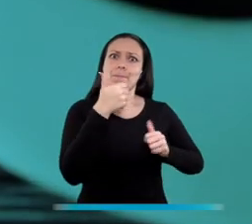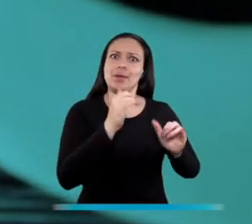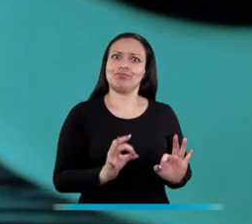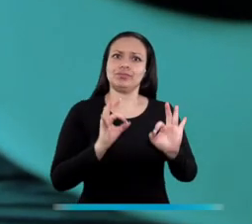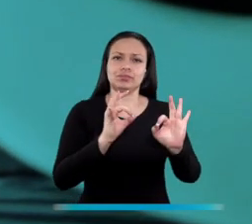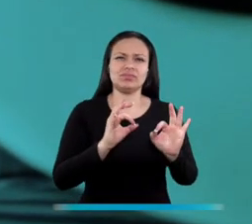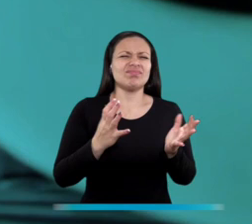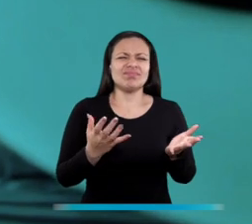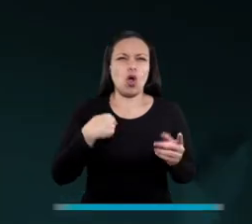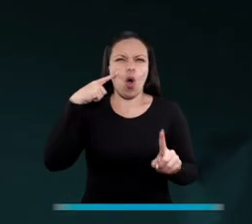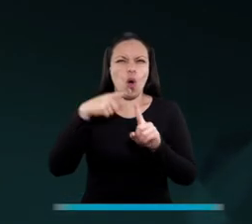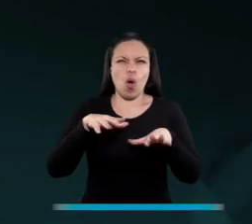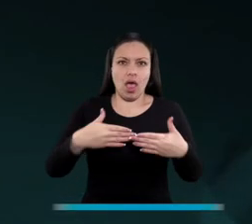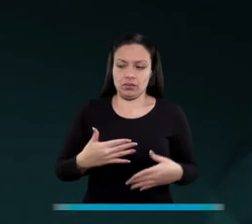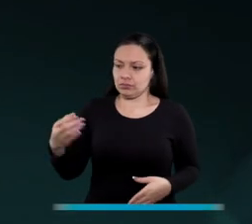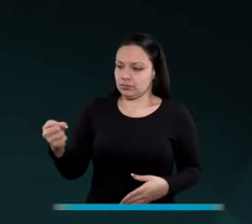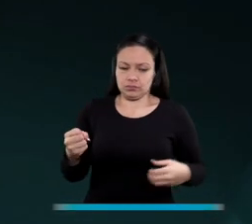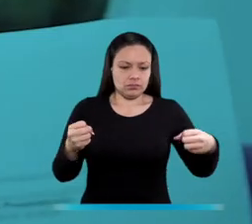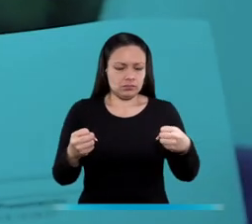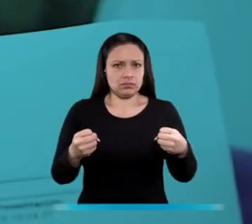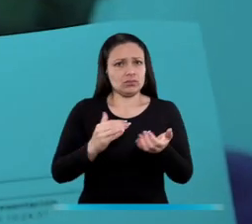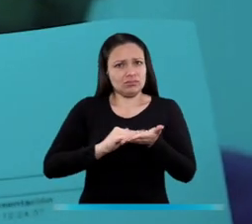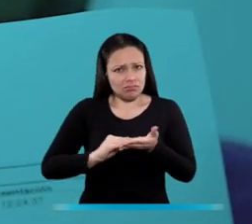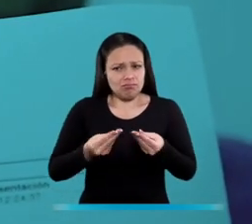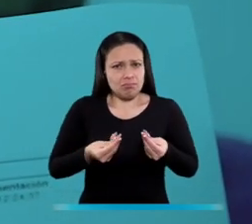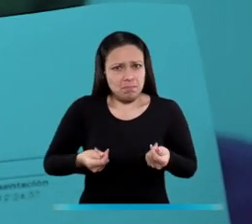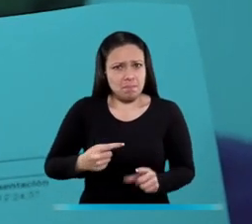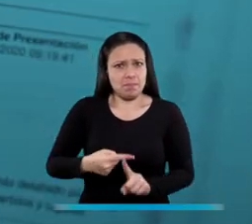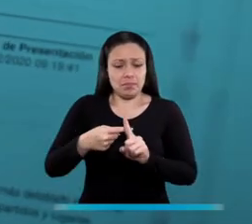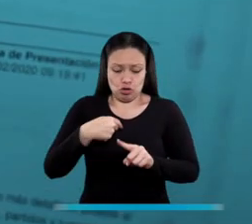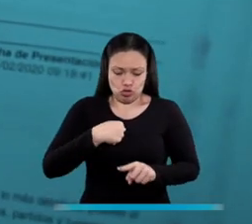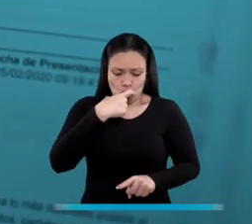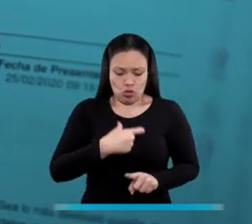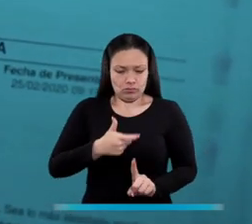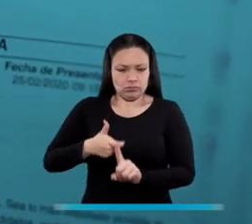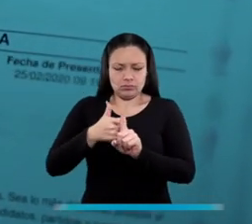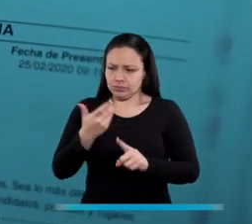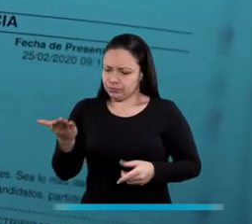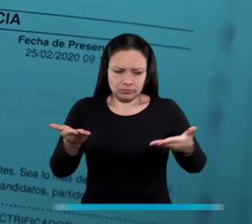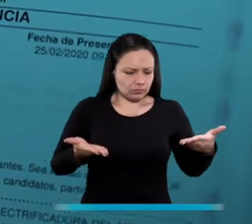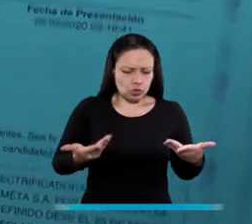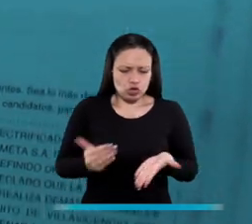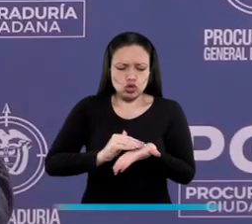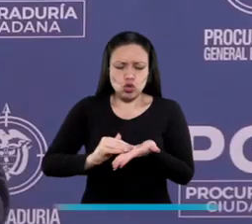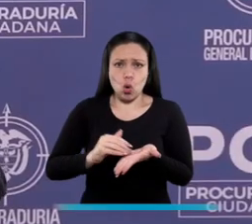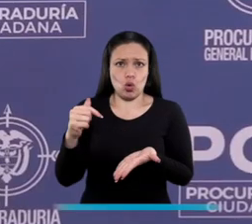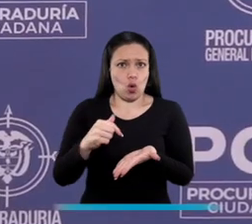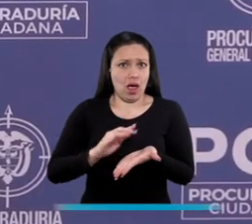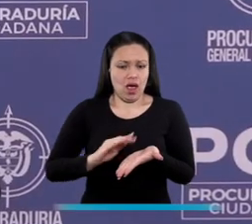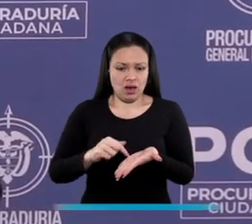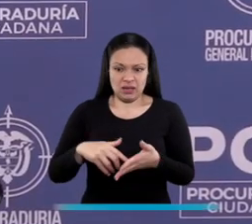conciliación administrativa es sentar a las dos partes de buenas maneras, con la Procuraduría en el medio, a que se presente una solución que no